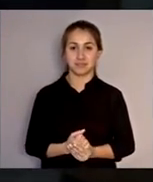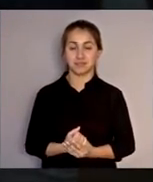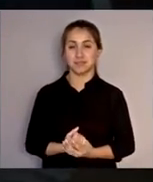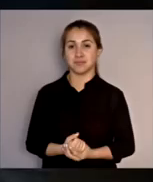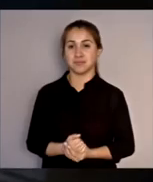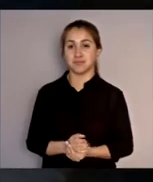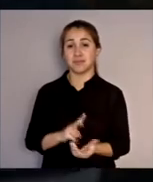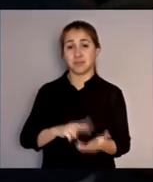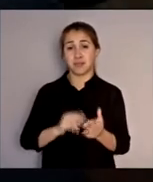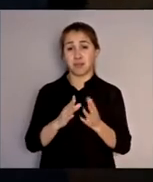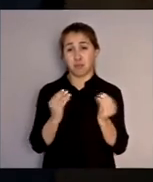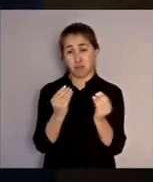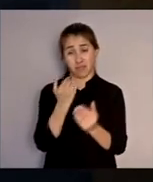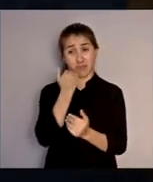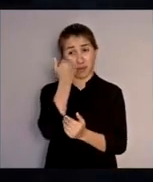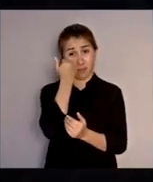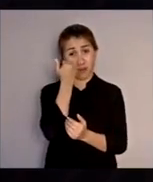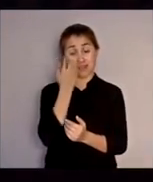Me da demasiada vergüenza, pero.